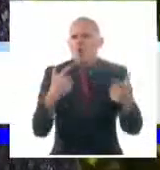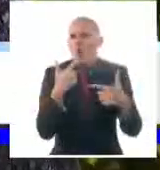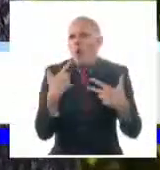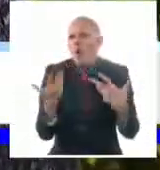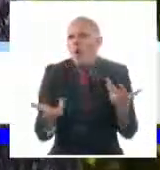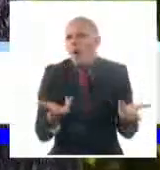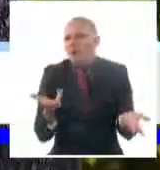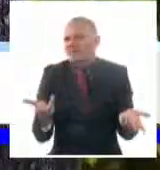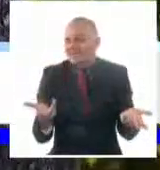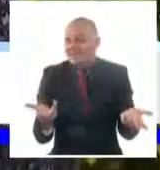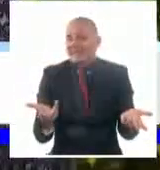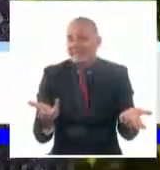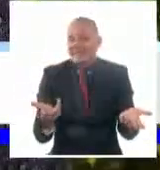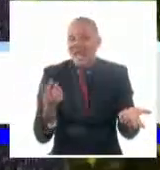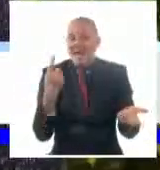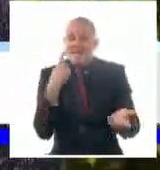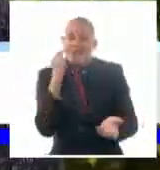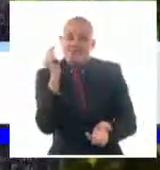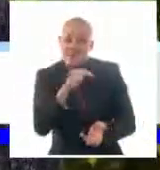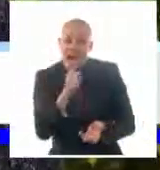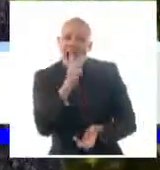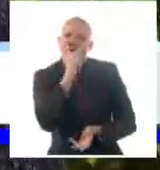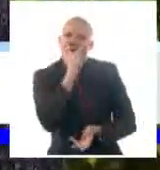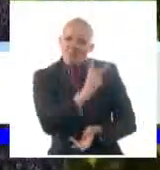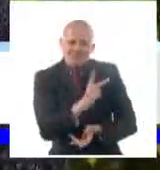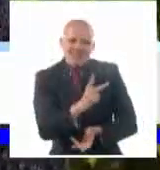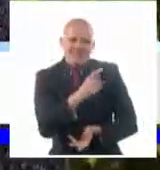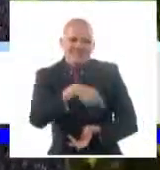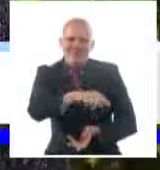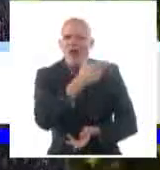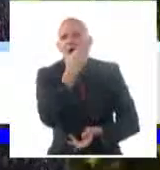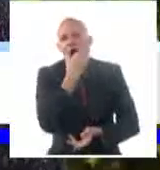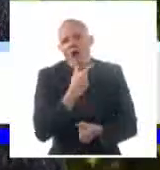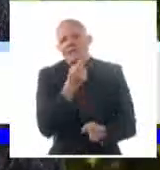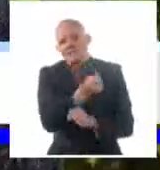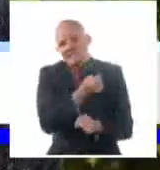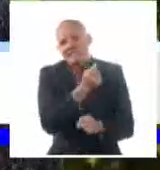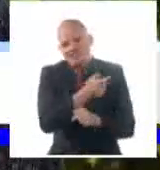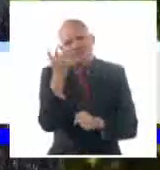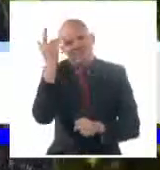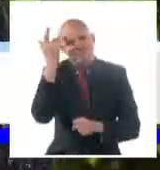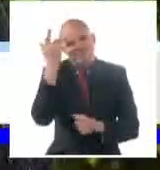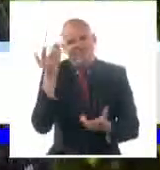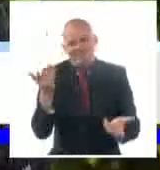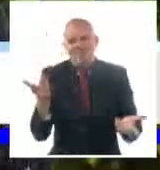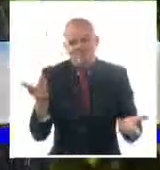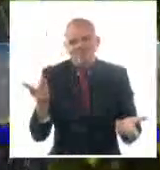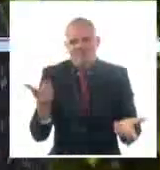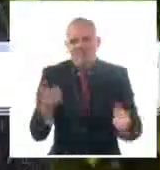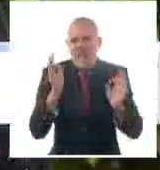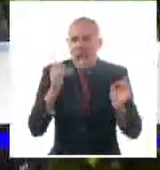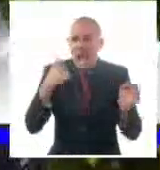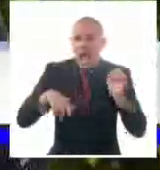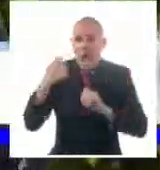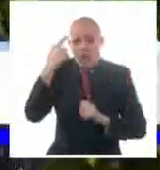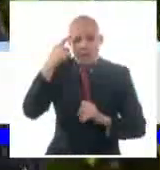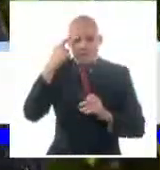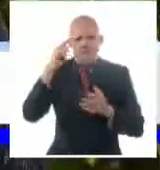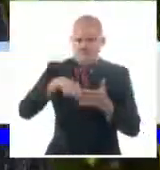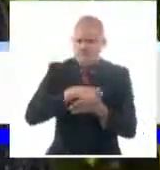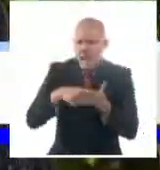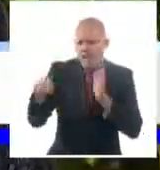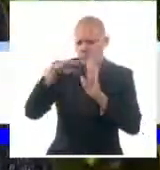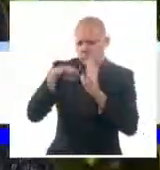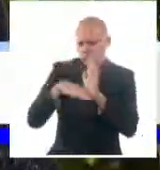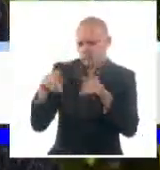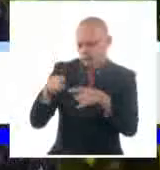sostenible, pues es muy importante que hoy todas esas miradas, que todas esas intenciones, que todos esos